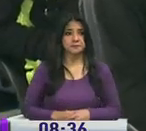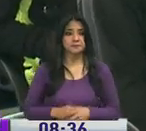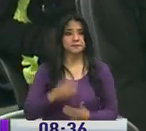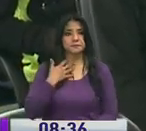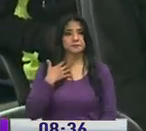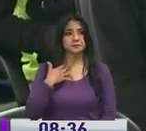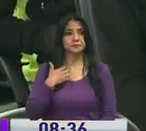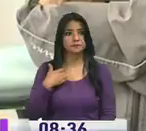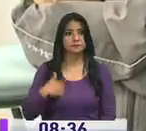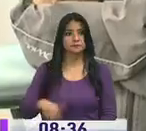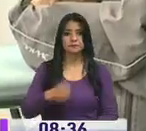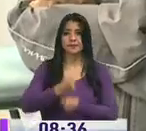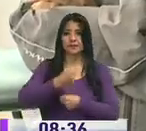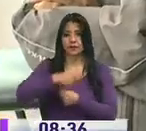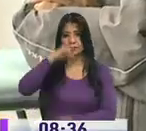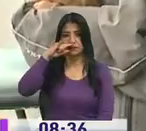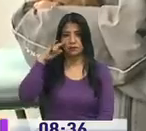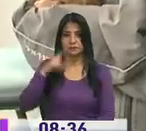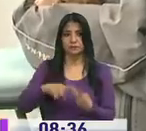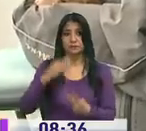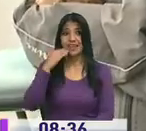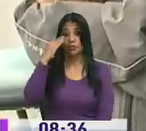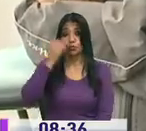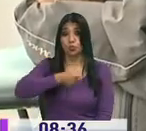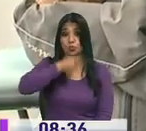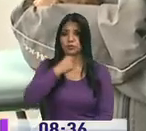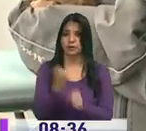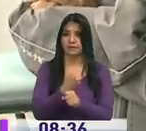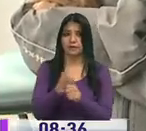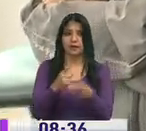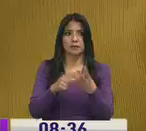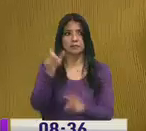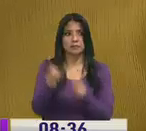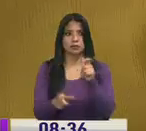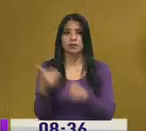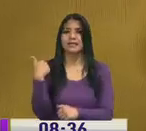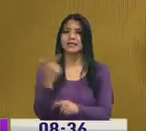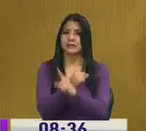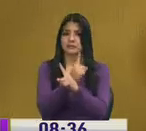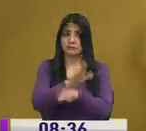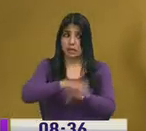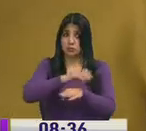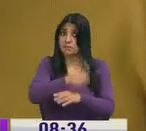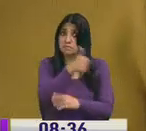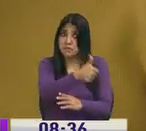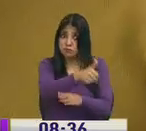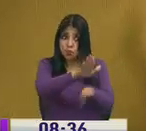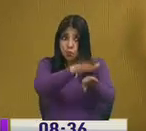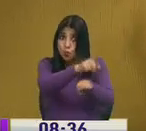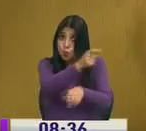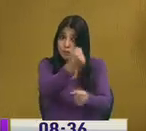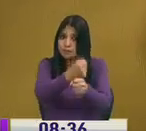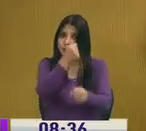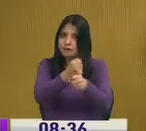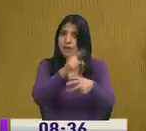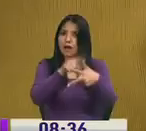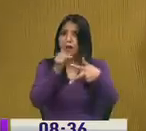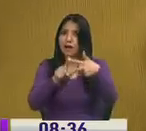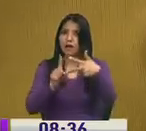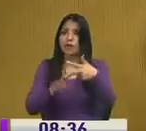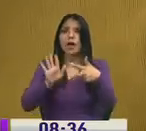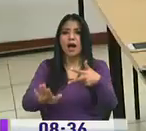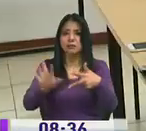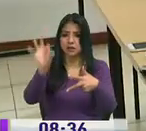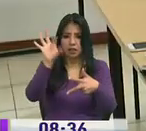Trabajo infantil, adultos mayores que aún trabajan y personas con discapacidad por mutilaciones provocadas por el mismo trabajo, fue lo que se